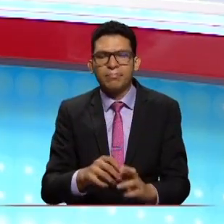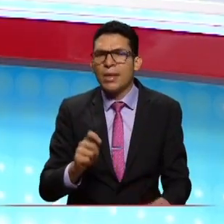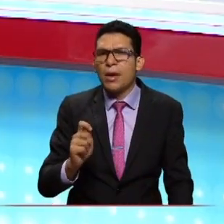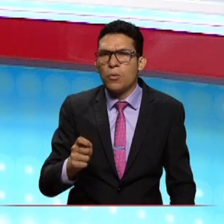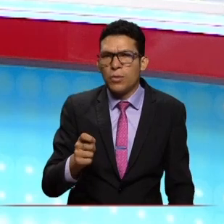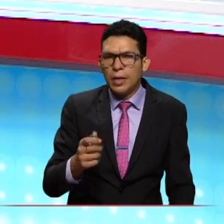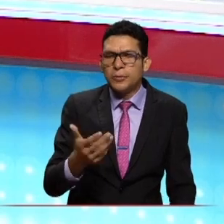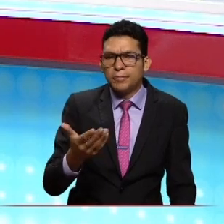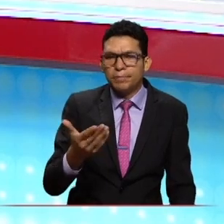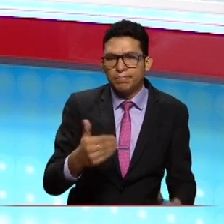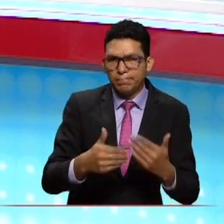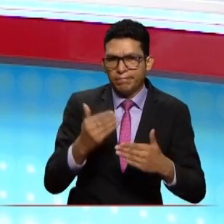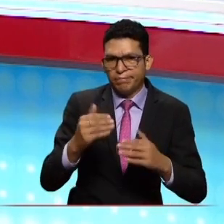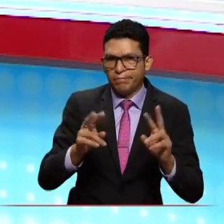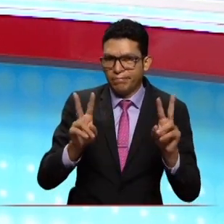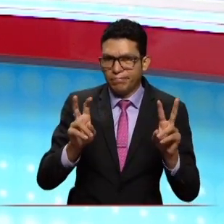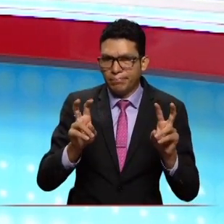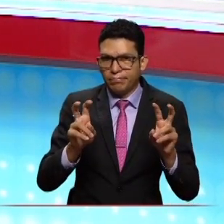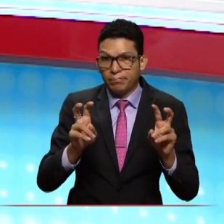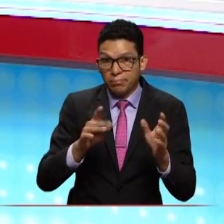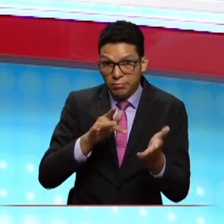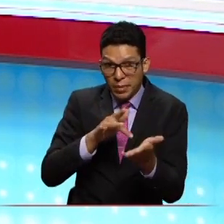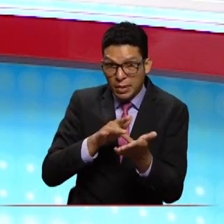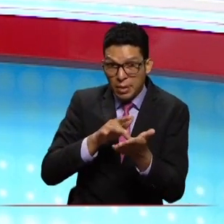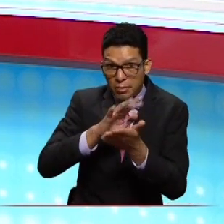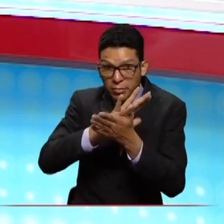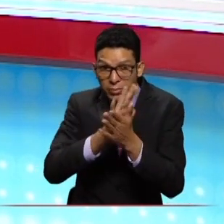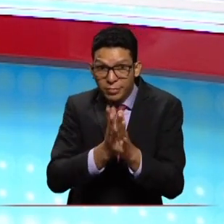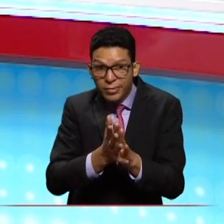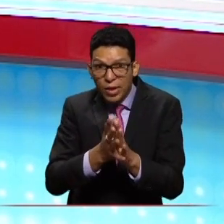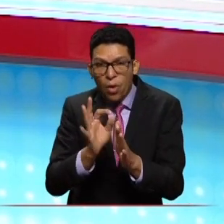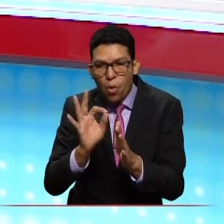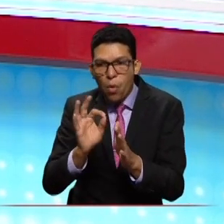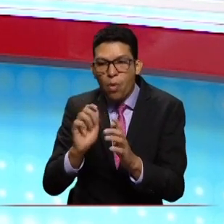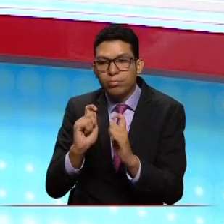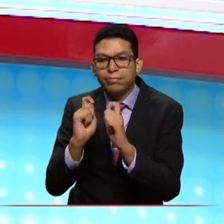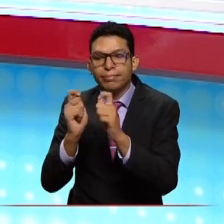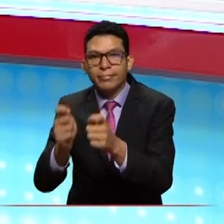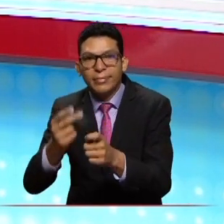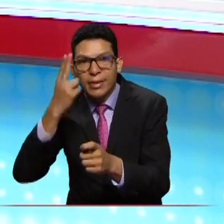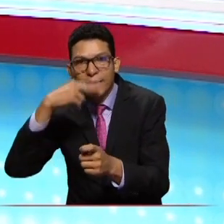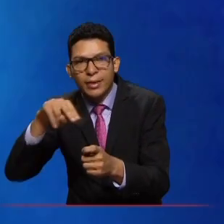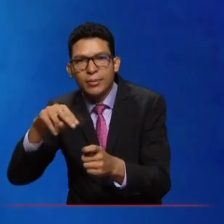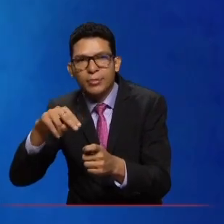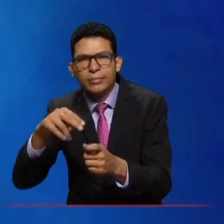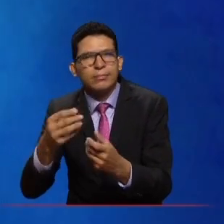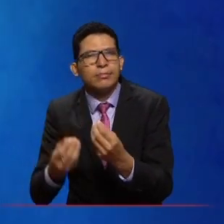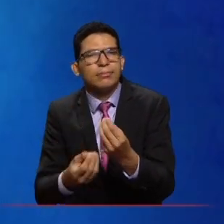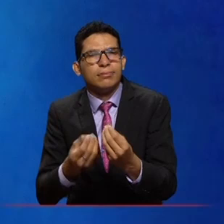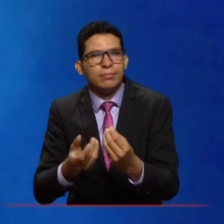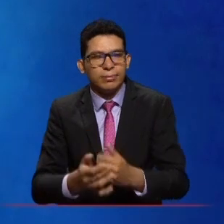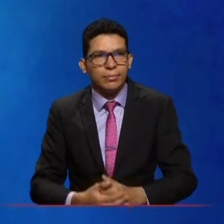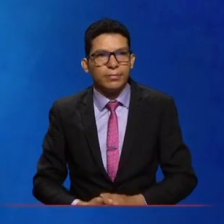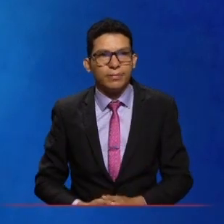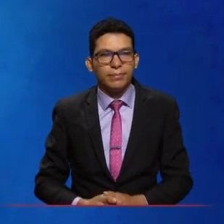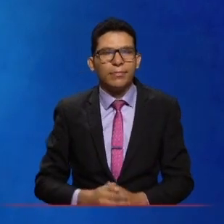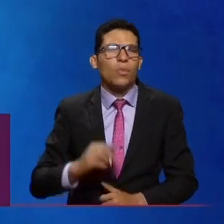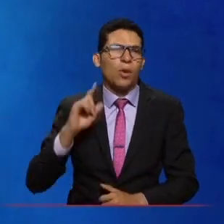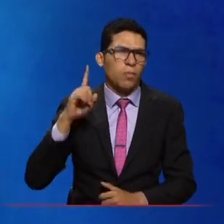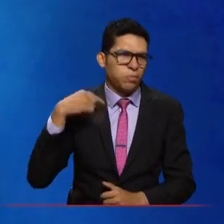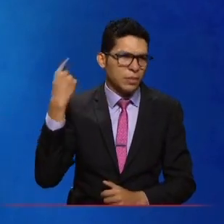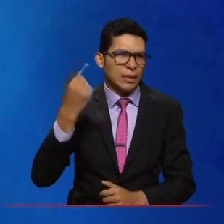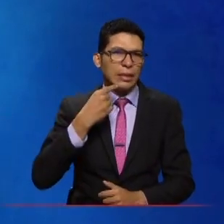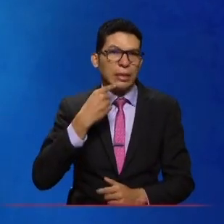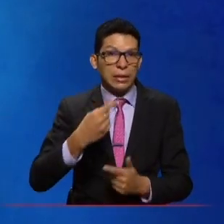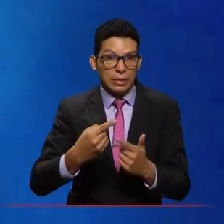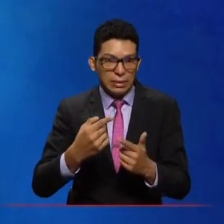entremos en materia. ¿Las deudas mueren o se heredan? ¿Qué pasa cuando alguien fallece? Bueno, muy coloquialmente en la calle